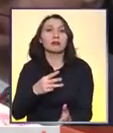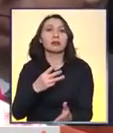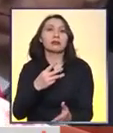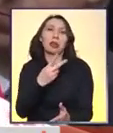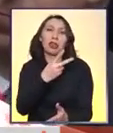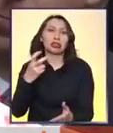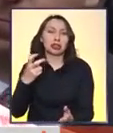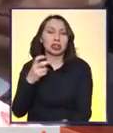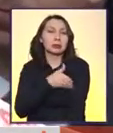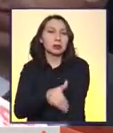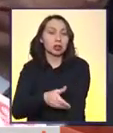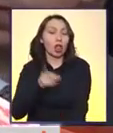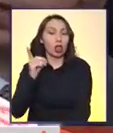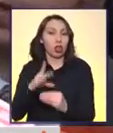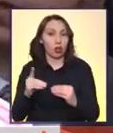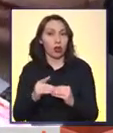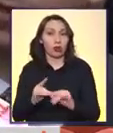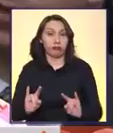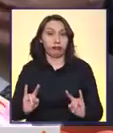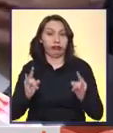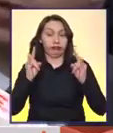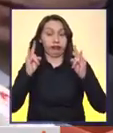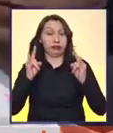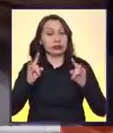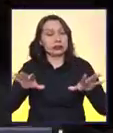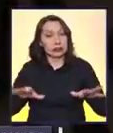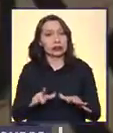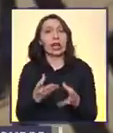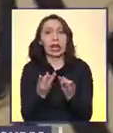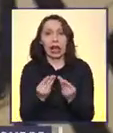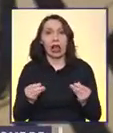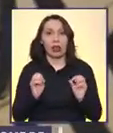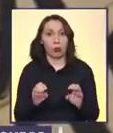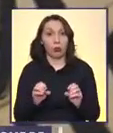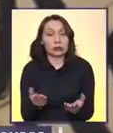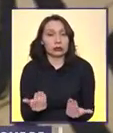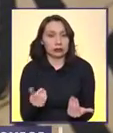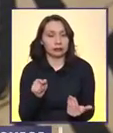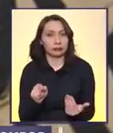200 y tantos millones de dólares en infraestructura. De manera que estamos en un esfuerzo por mantener la calidad de la educación. Inicio de un